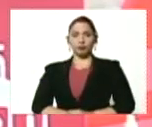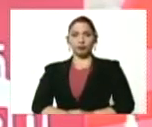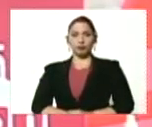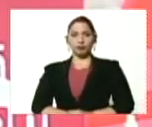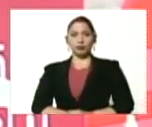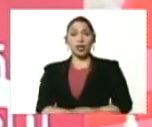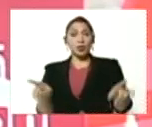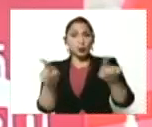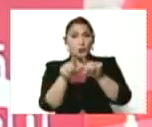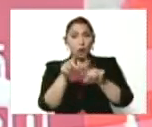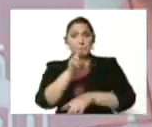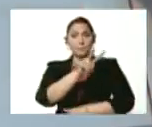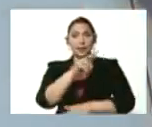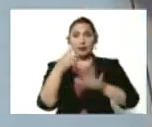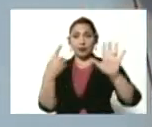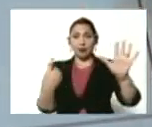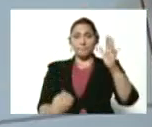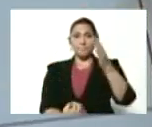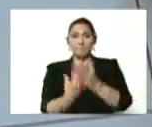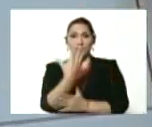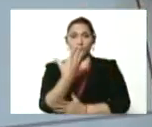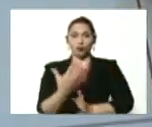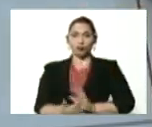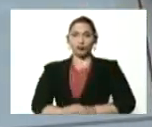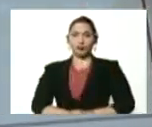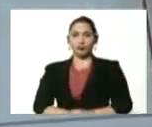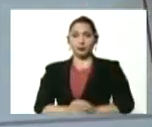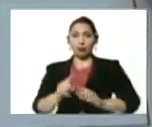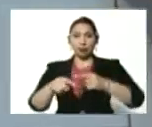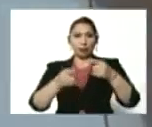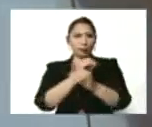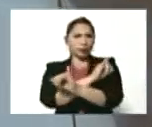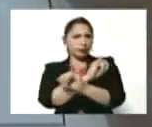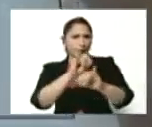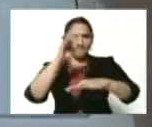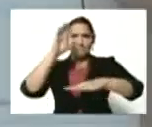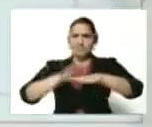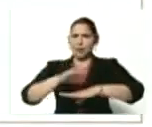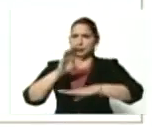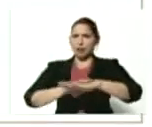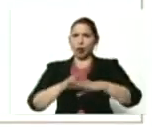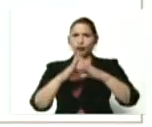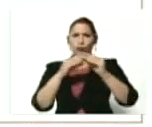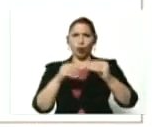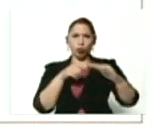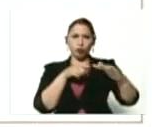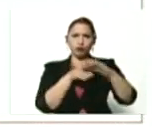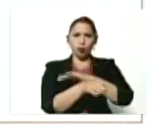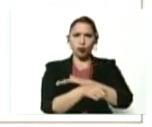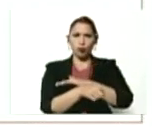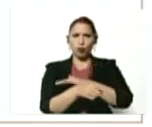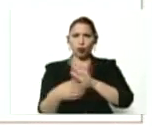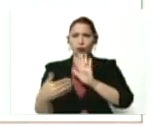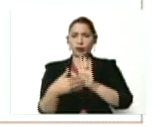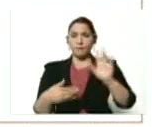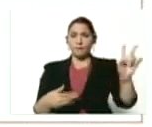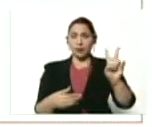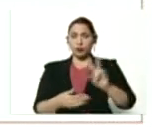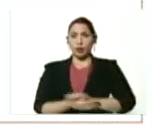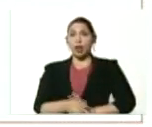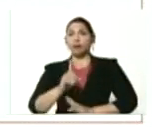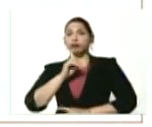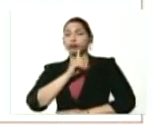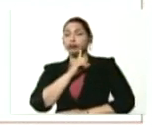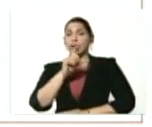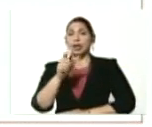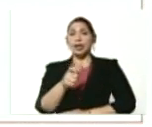tal como el 26 de mayo, después de que haya ocurrido la incursión de así llamada de